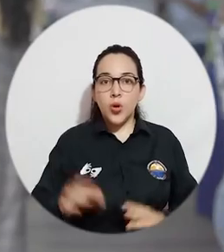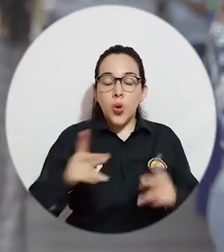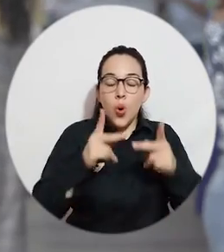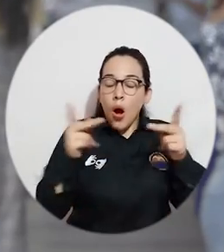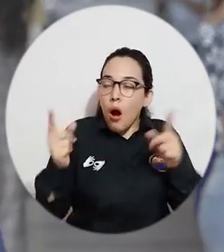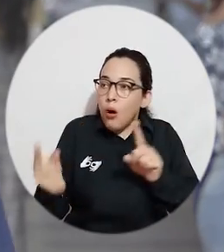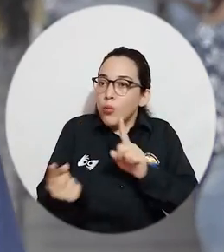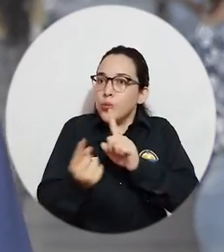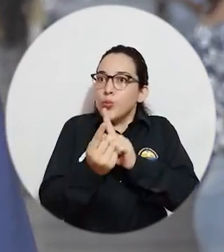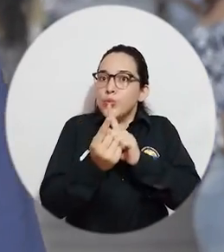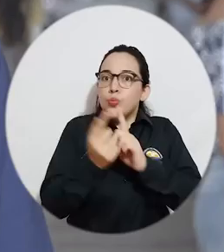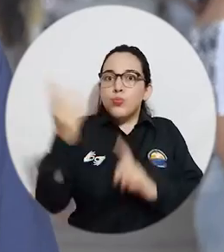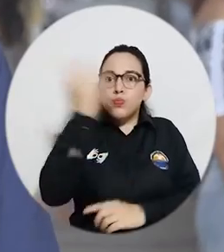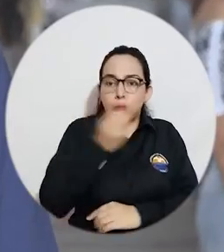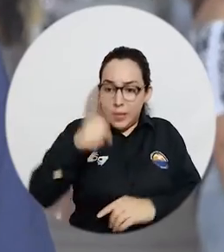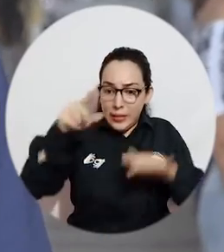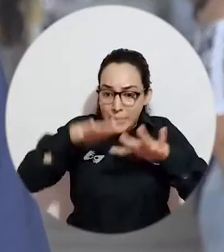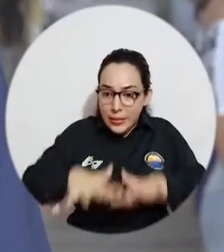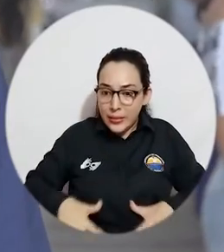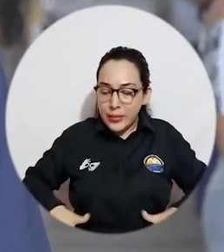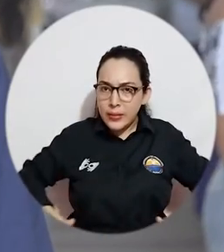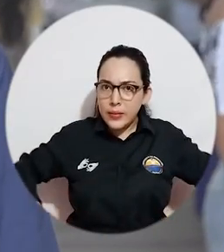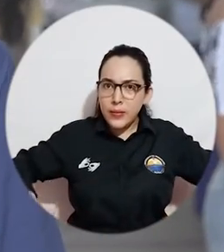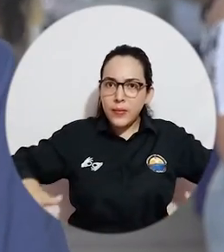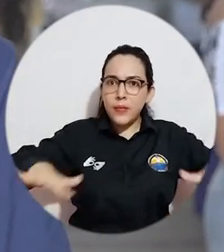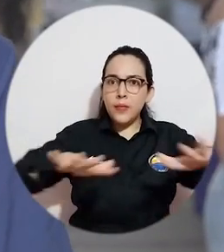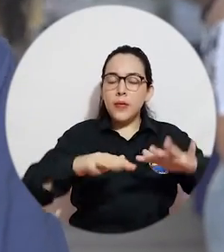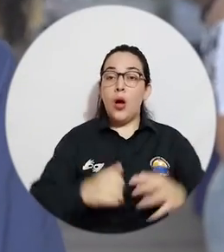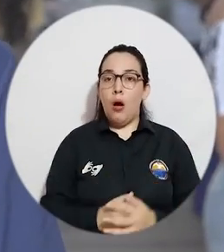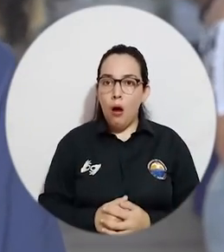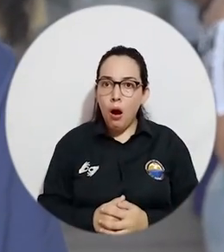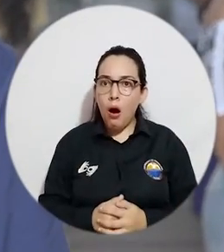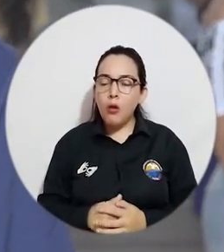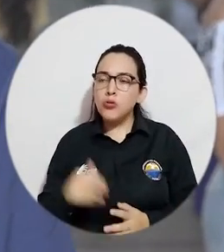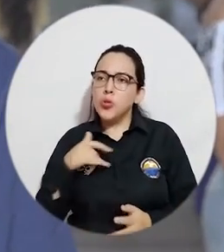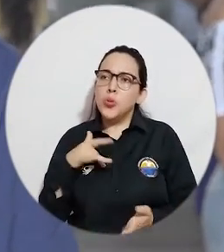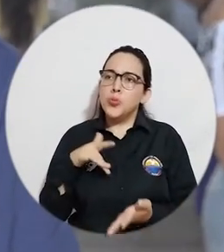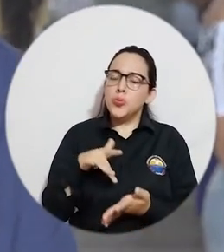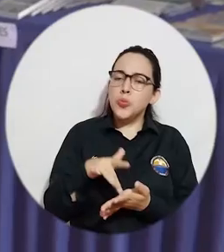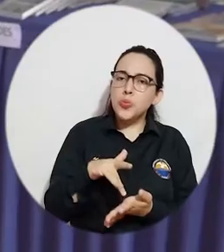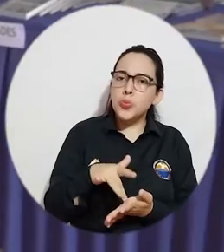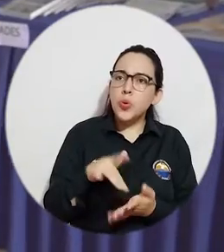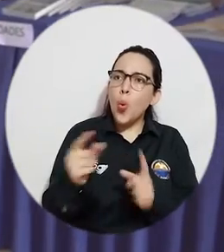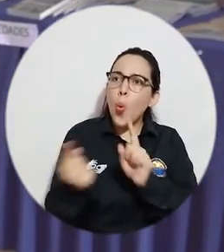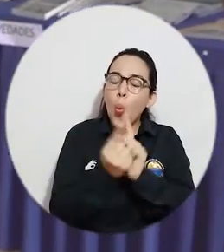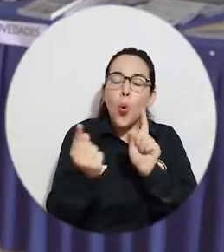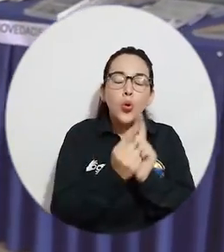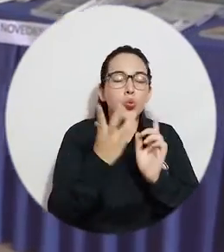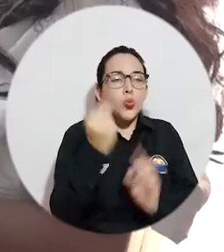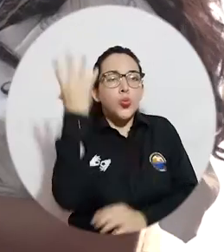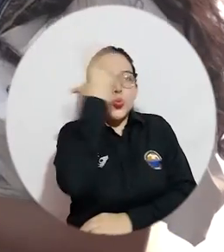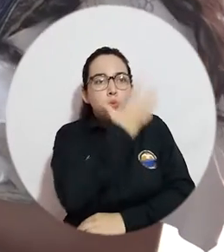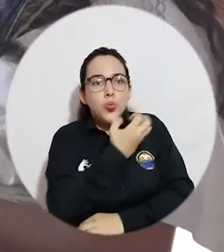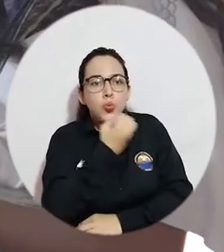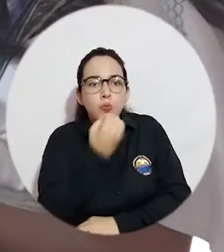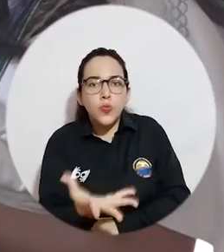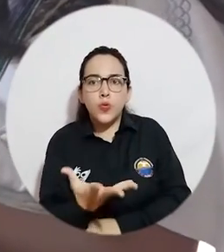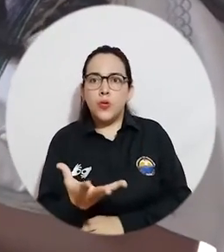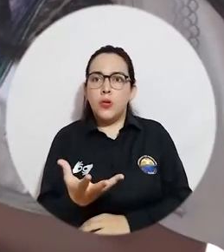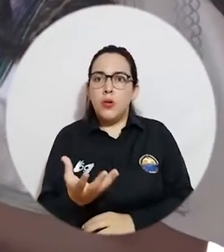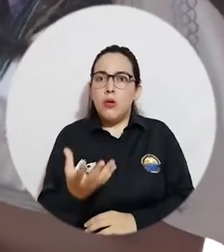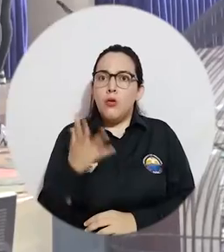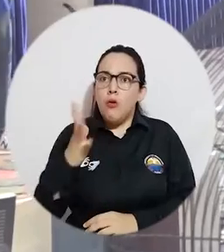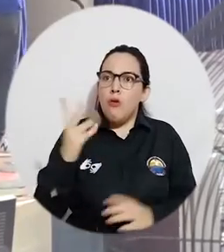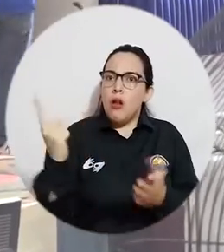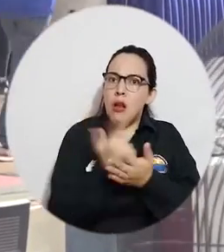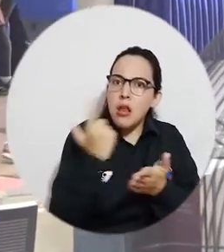Este es un lugar de encuentro maravilloso. Desde que se propició este espacio, yo acudo a él religiosamente, digamos. Esto es un encuentro maravilloso con